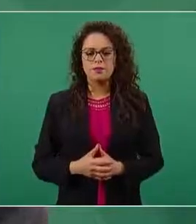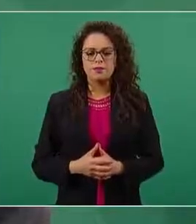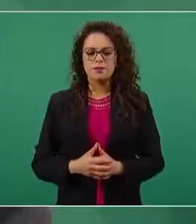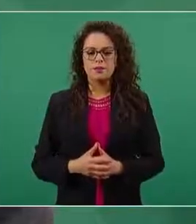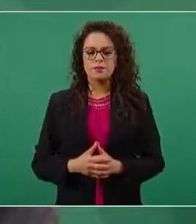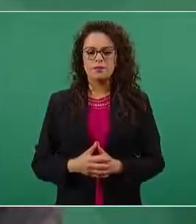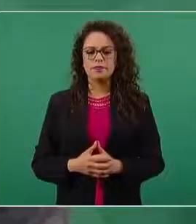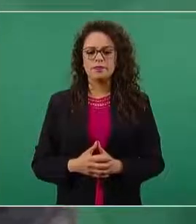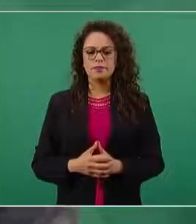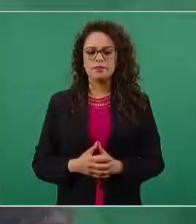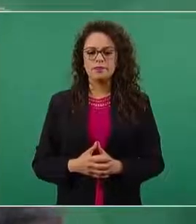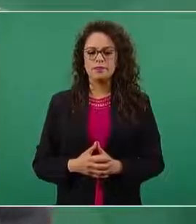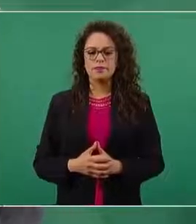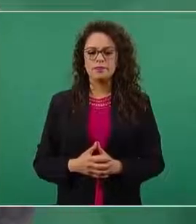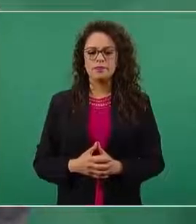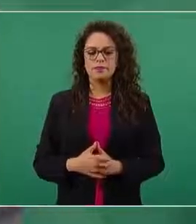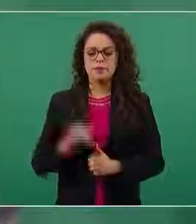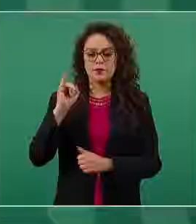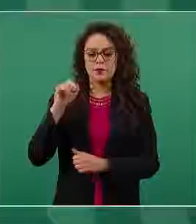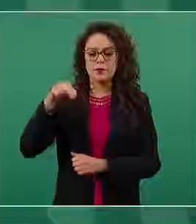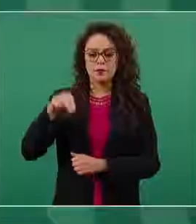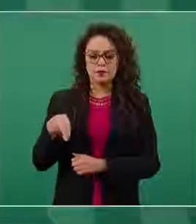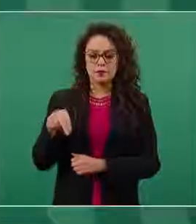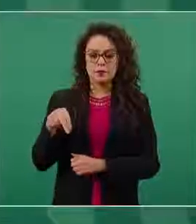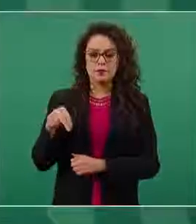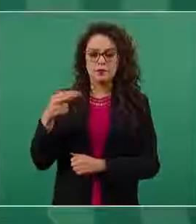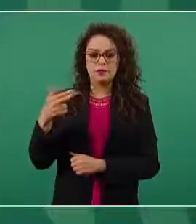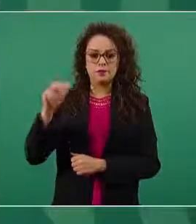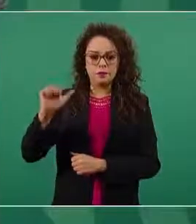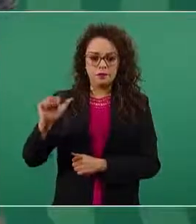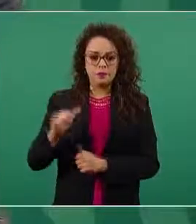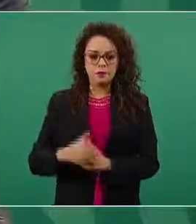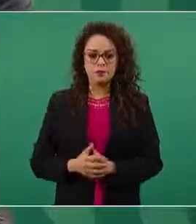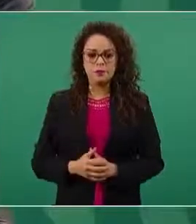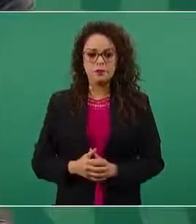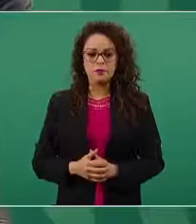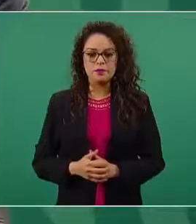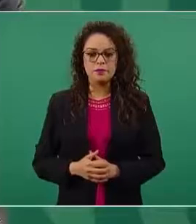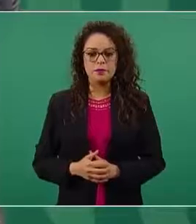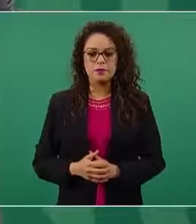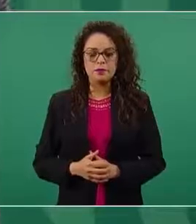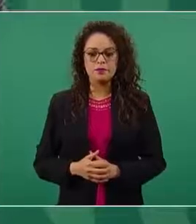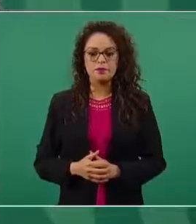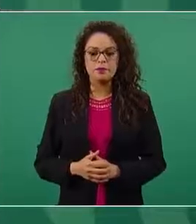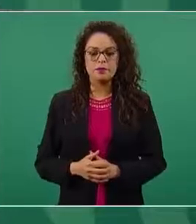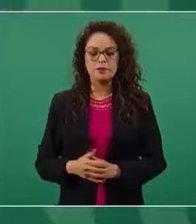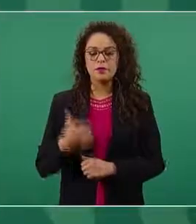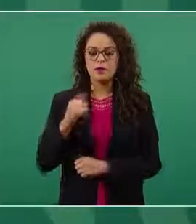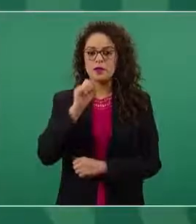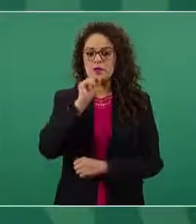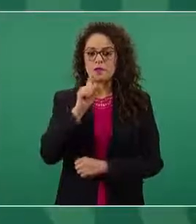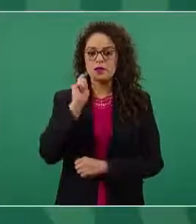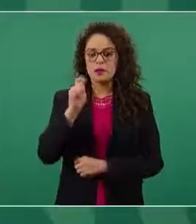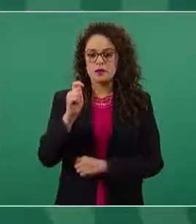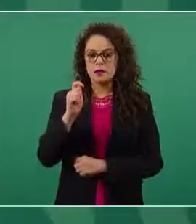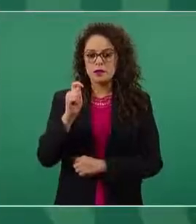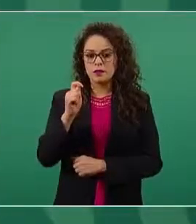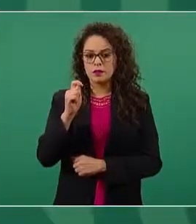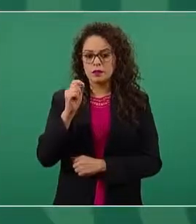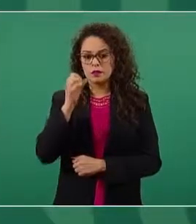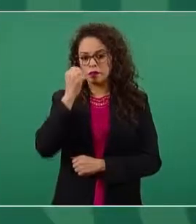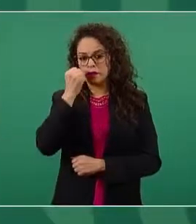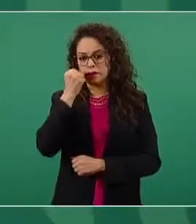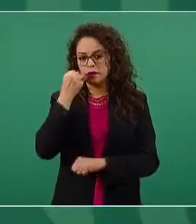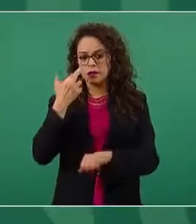el INI, el Instituto Nacional de Antropología, como la Secretaría